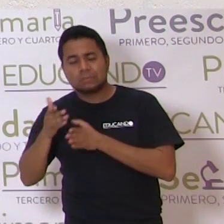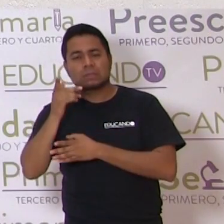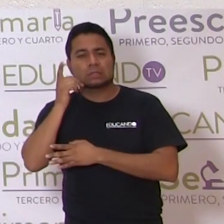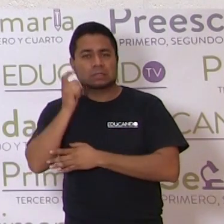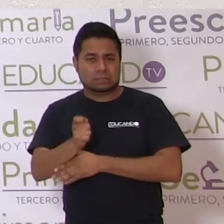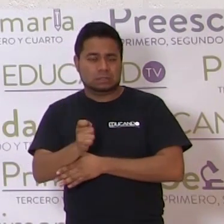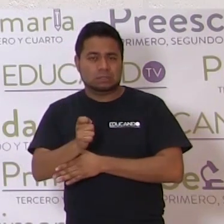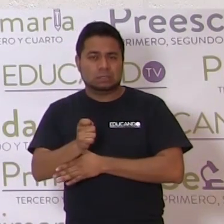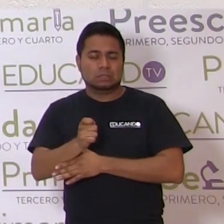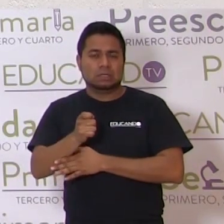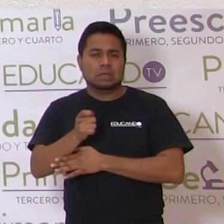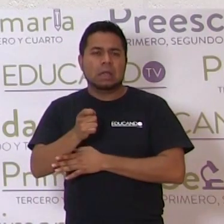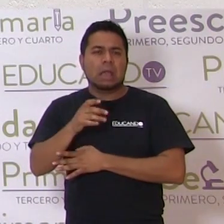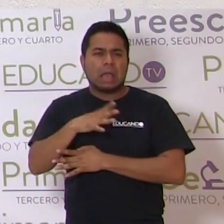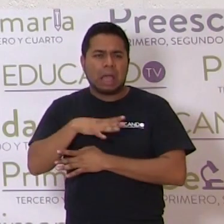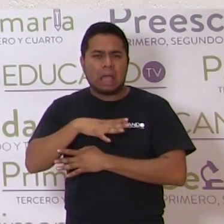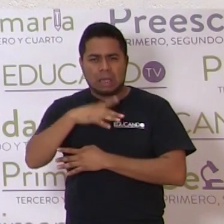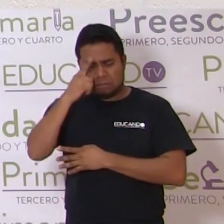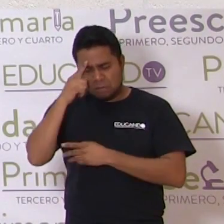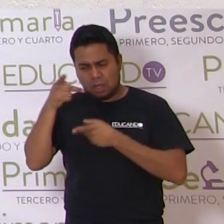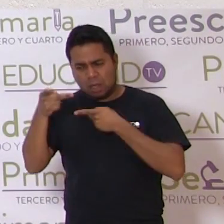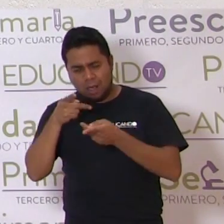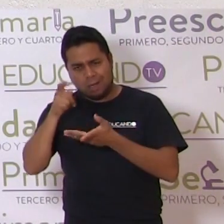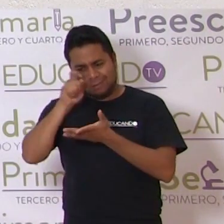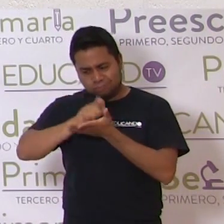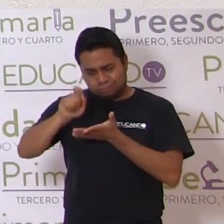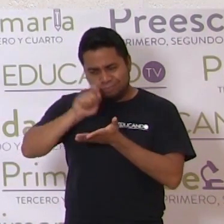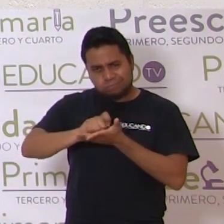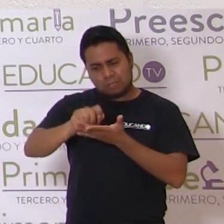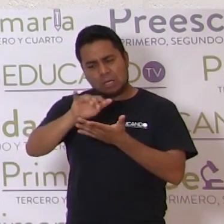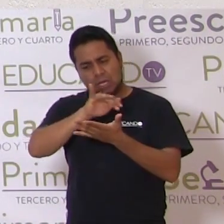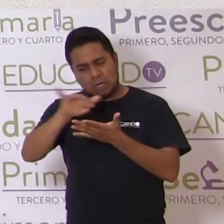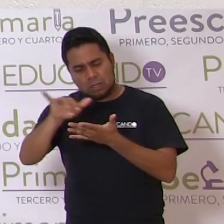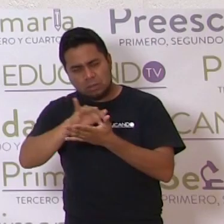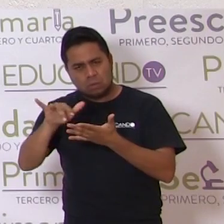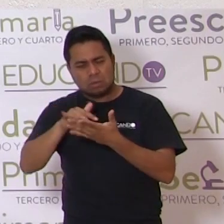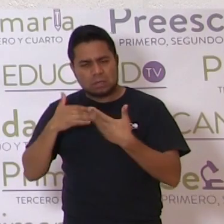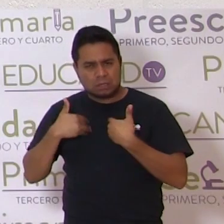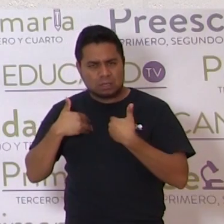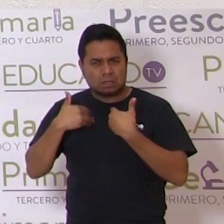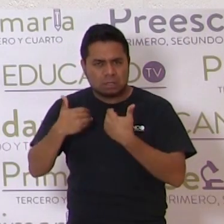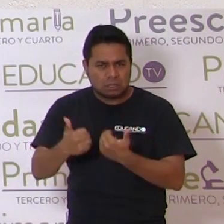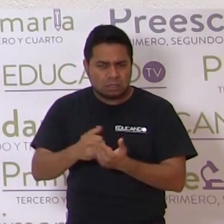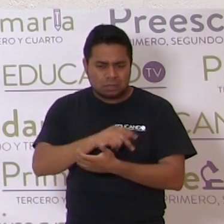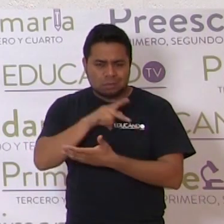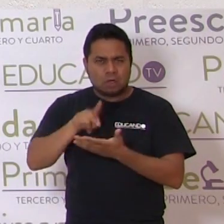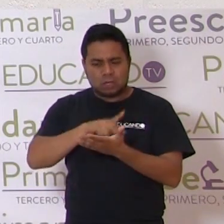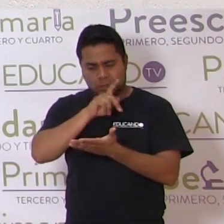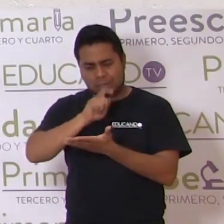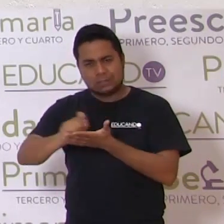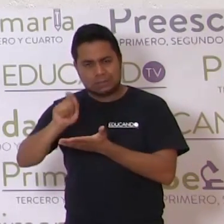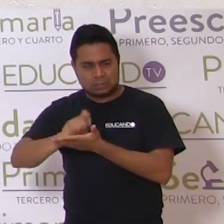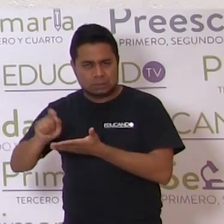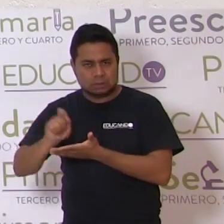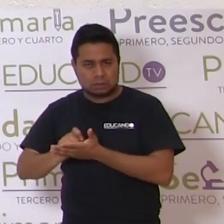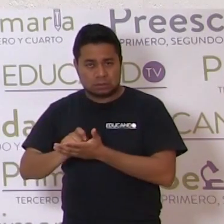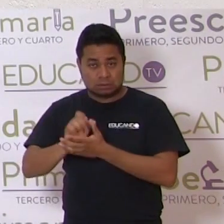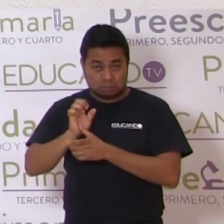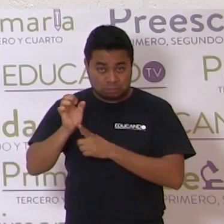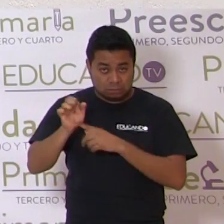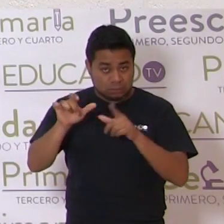es un ejercicio de escritura, de lectura, comprensión y otra vez escritura. Entonces, ¿están